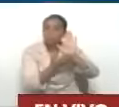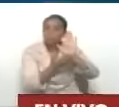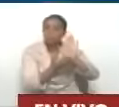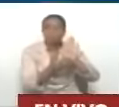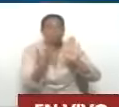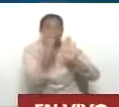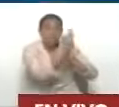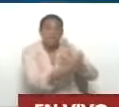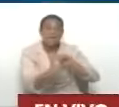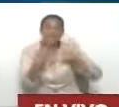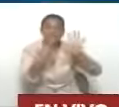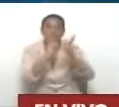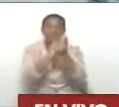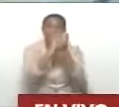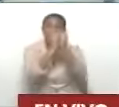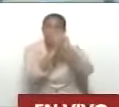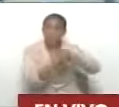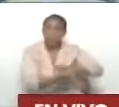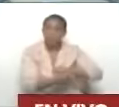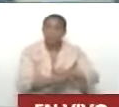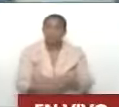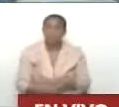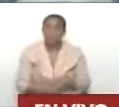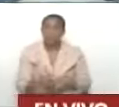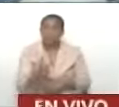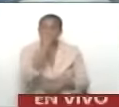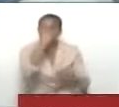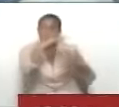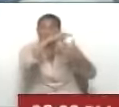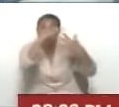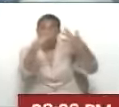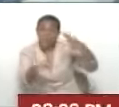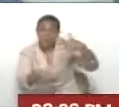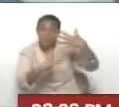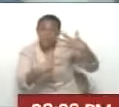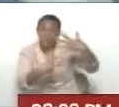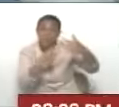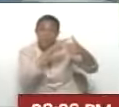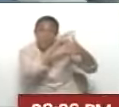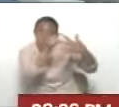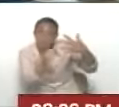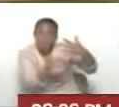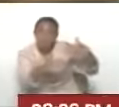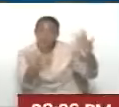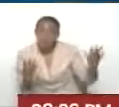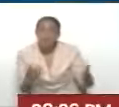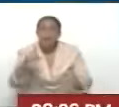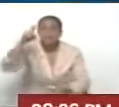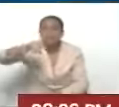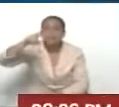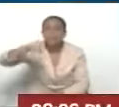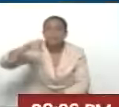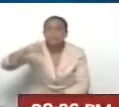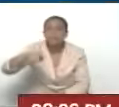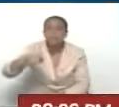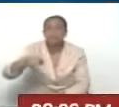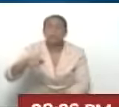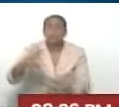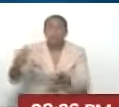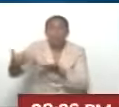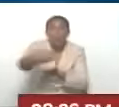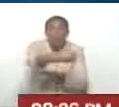Aquí lo tenemos. Y una de las T fundamentales de las grandes transformaciones que Venezuela necesita es